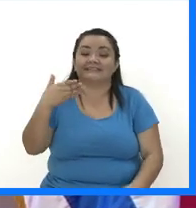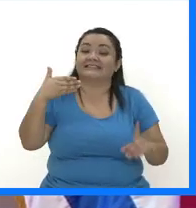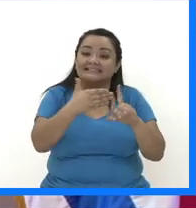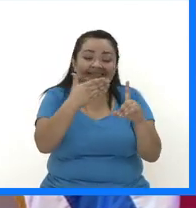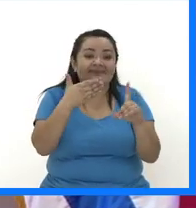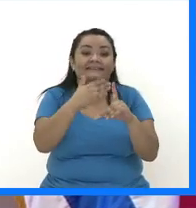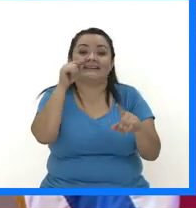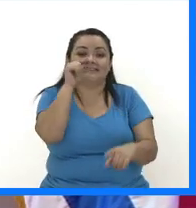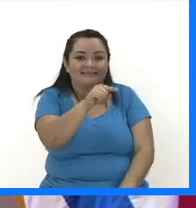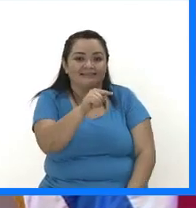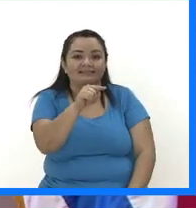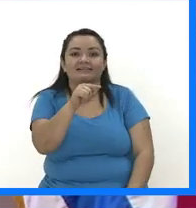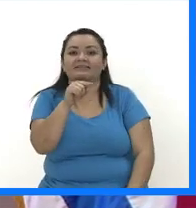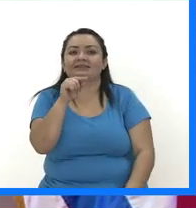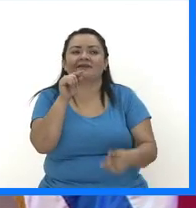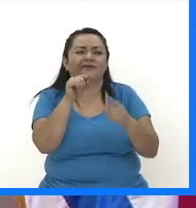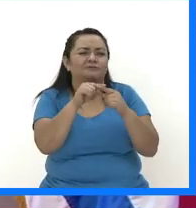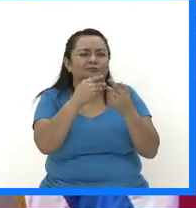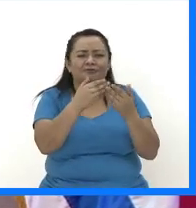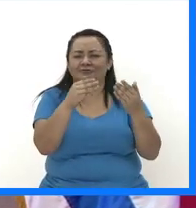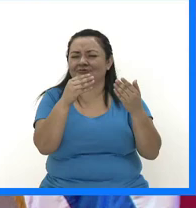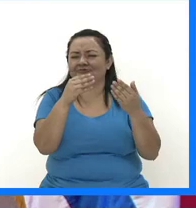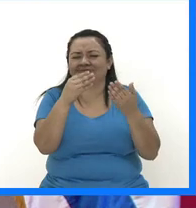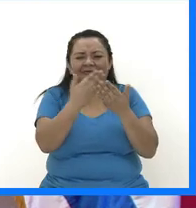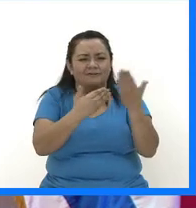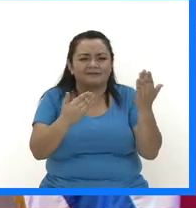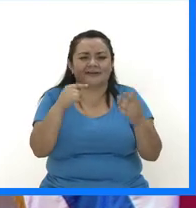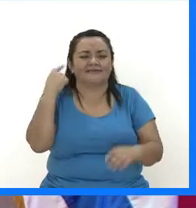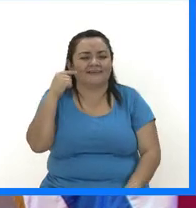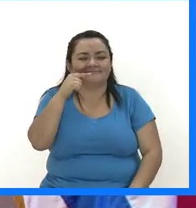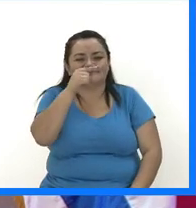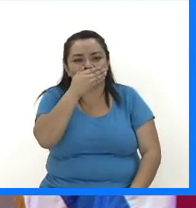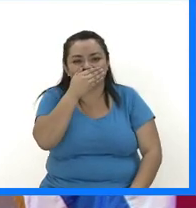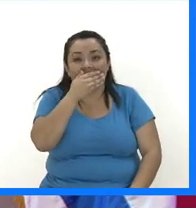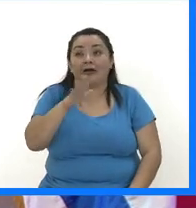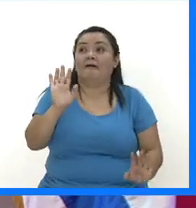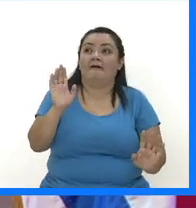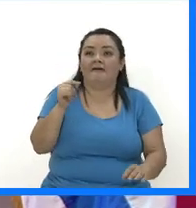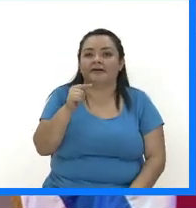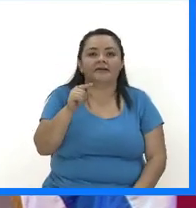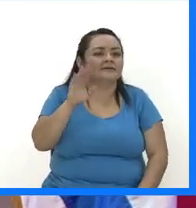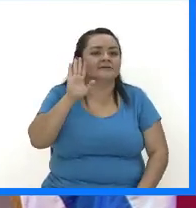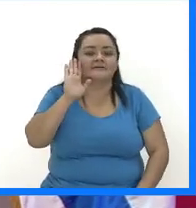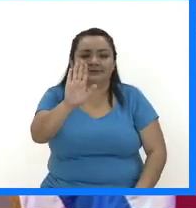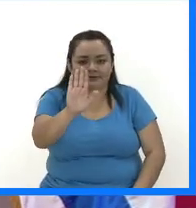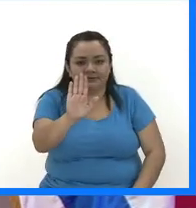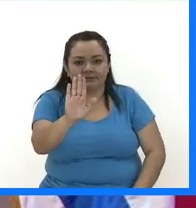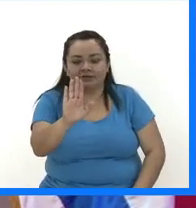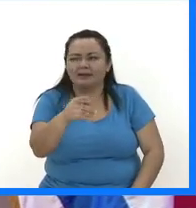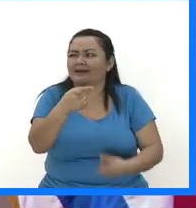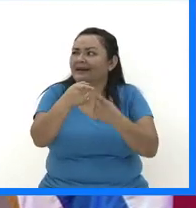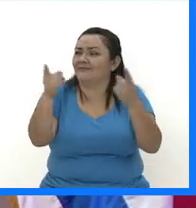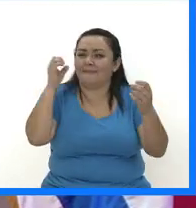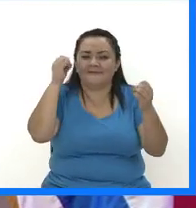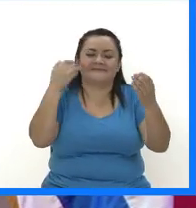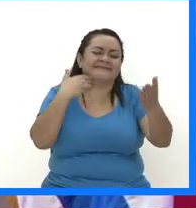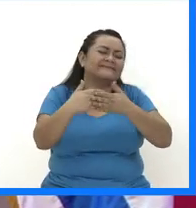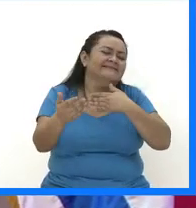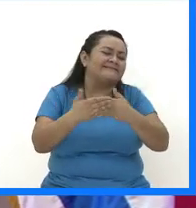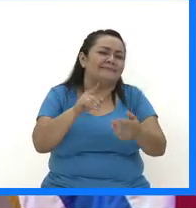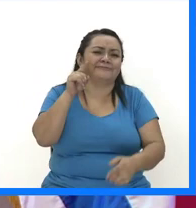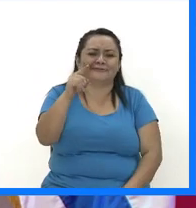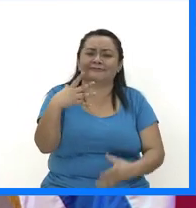van a ver tu instagram que van a ver tu twitter que van a ver tus locuras y se van a de ti vas a creer es que vos no depende de ellos y como depende de dios